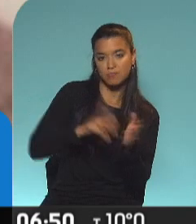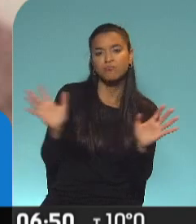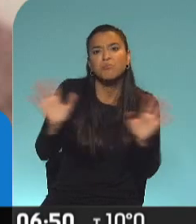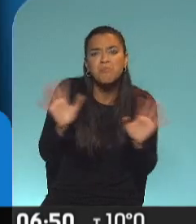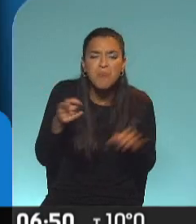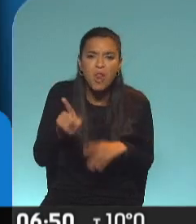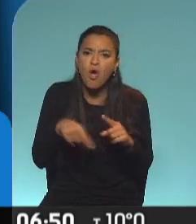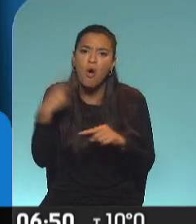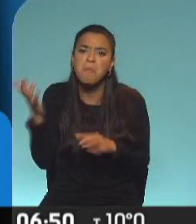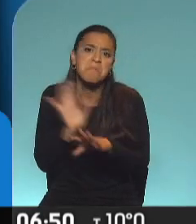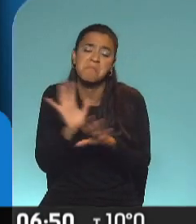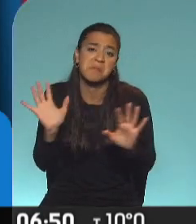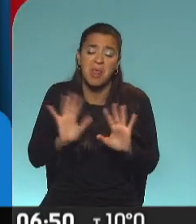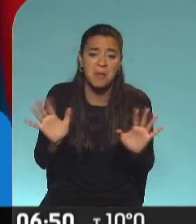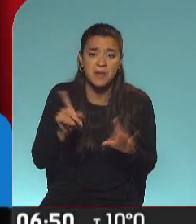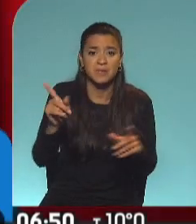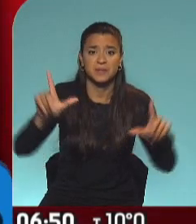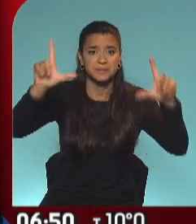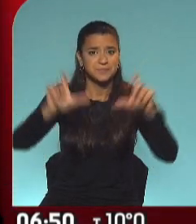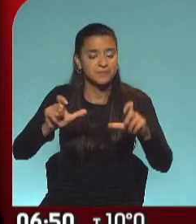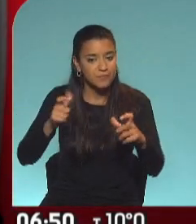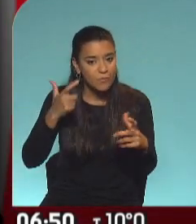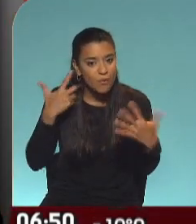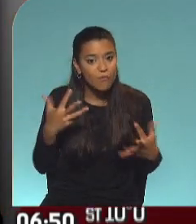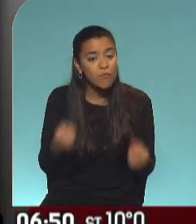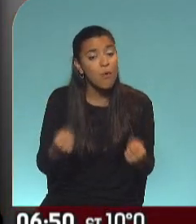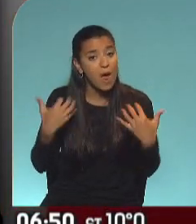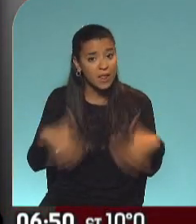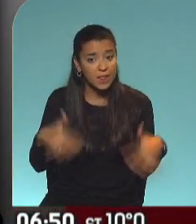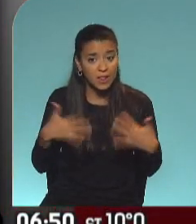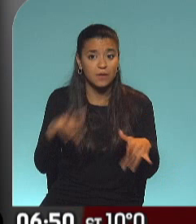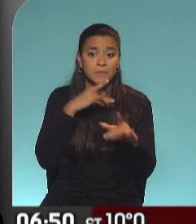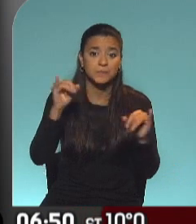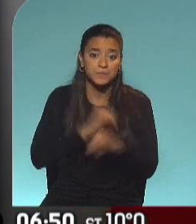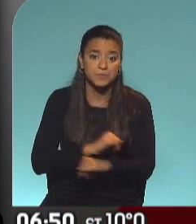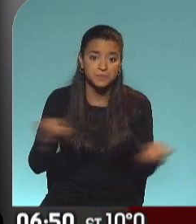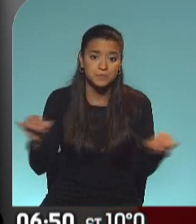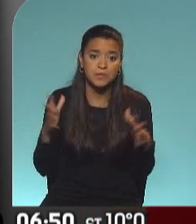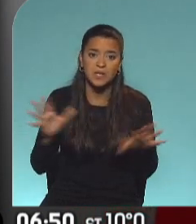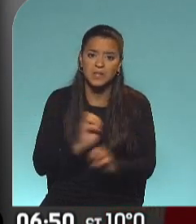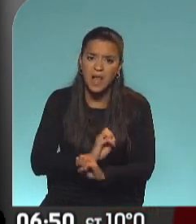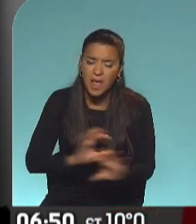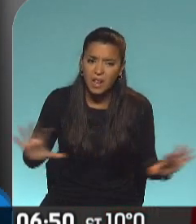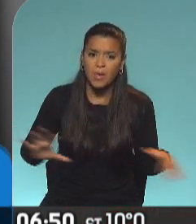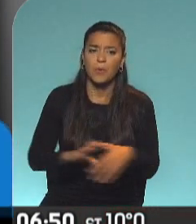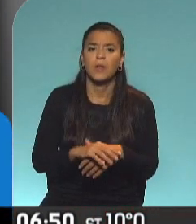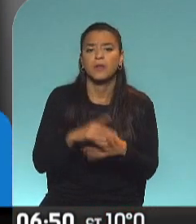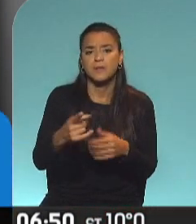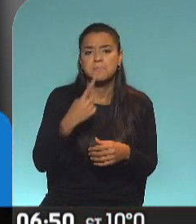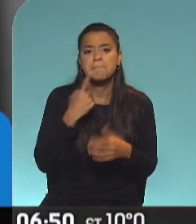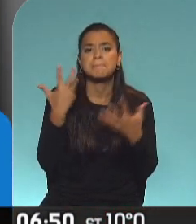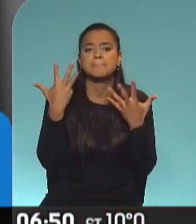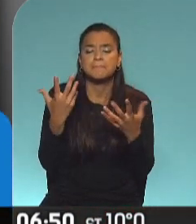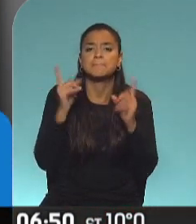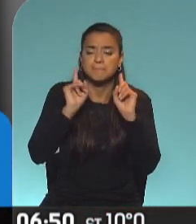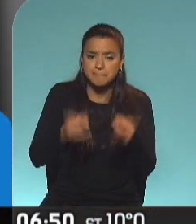ninguna otra referencia más que esto. La imagen es demasiado fuerte, el mensaje es muy lamentable. Y bueno,